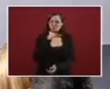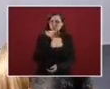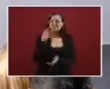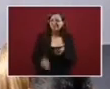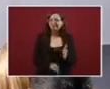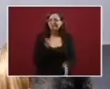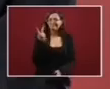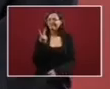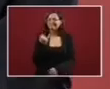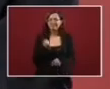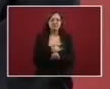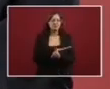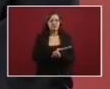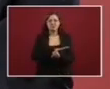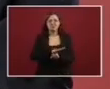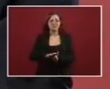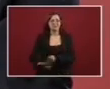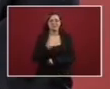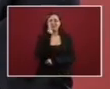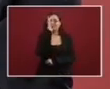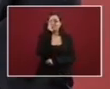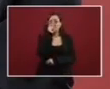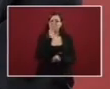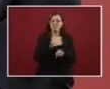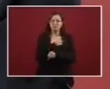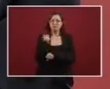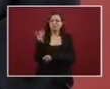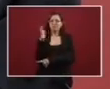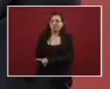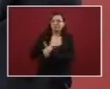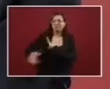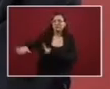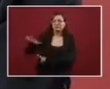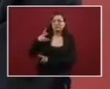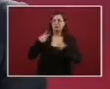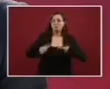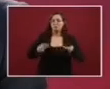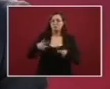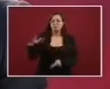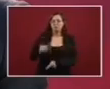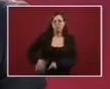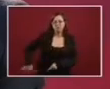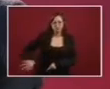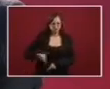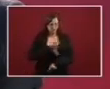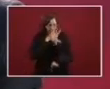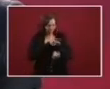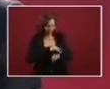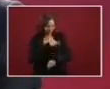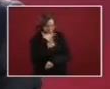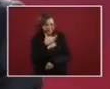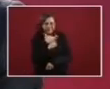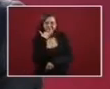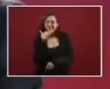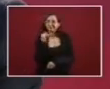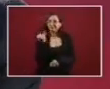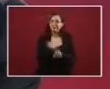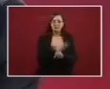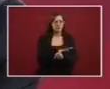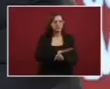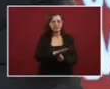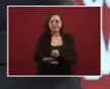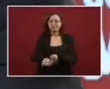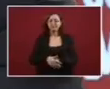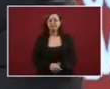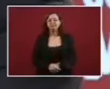no van a poder porque no hay ya el ambiente no hay la atmósfera que permita la corrupción entonces